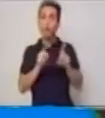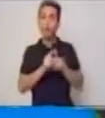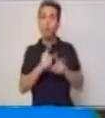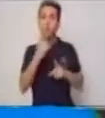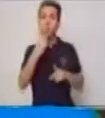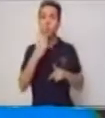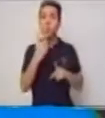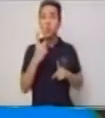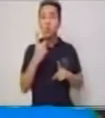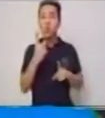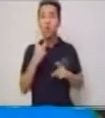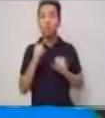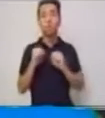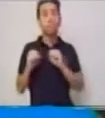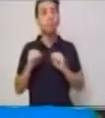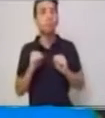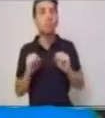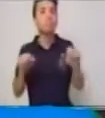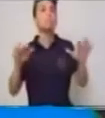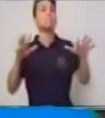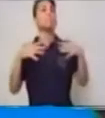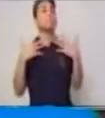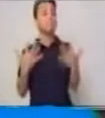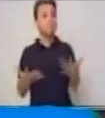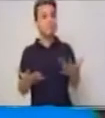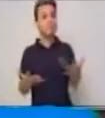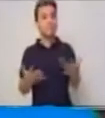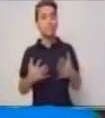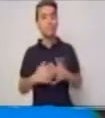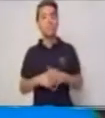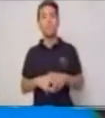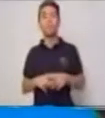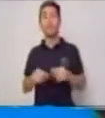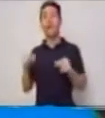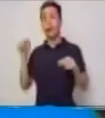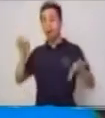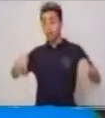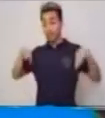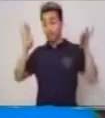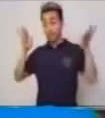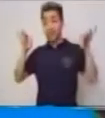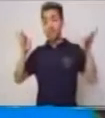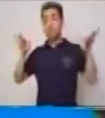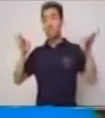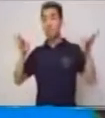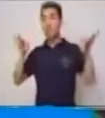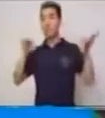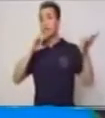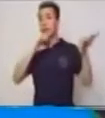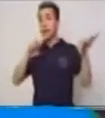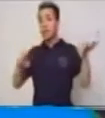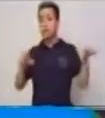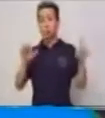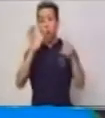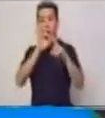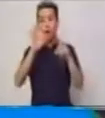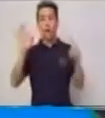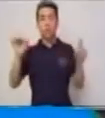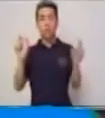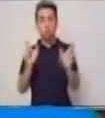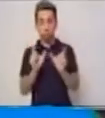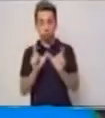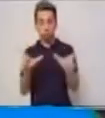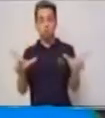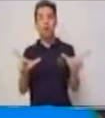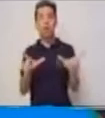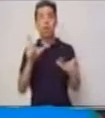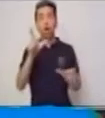acción. Entonces, esta es una oración compuesta.